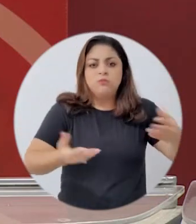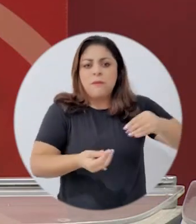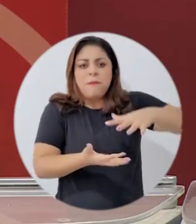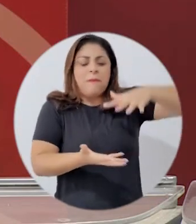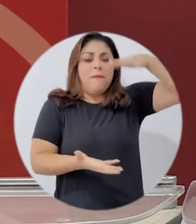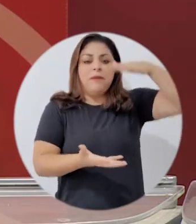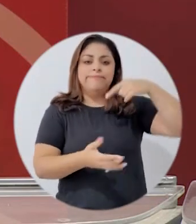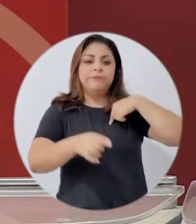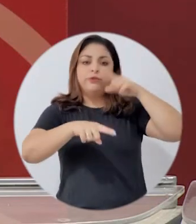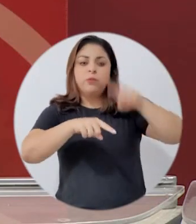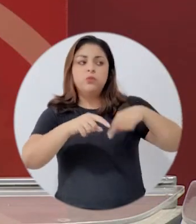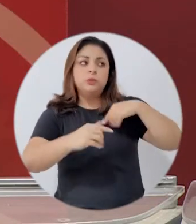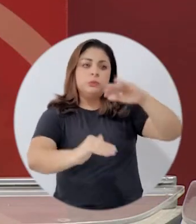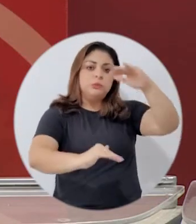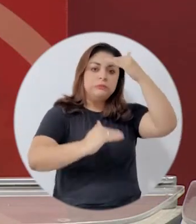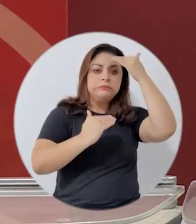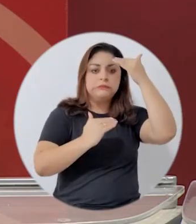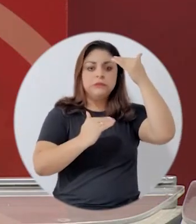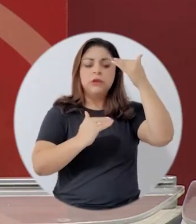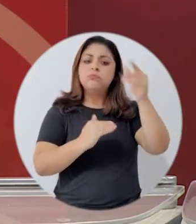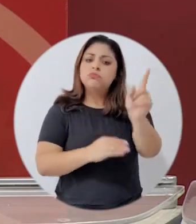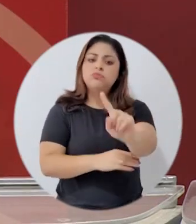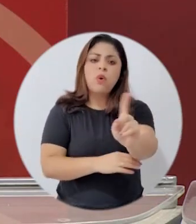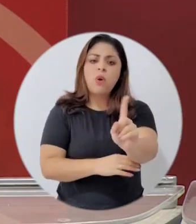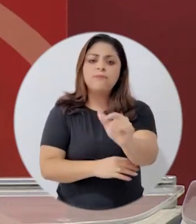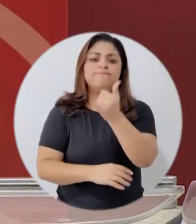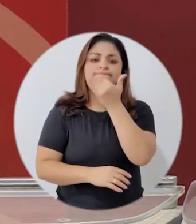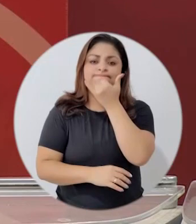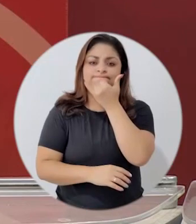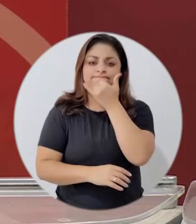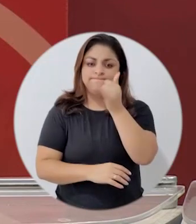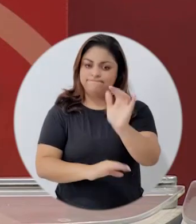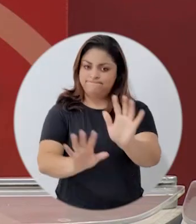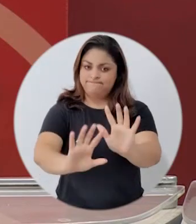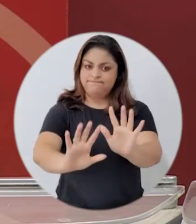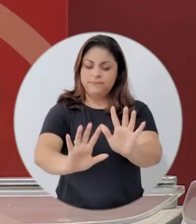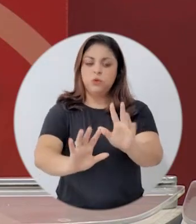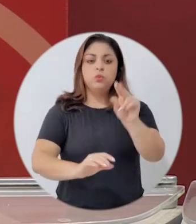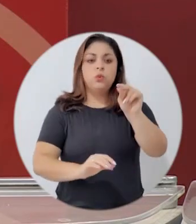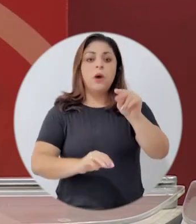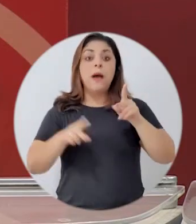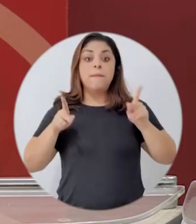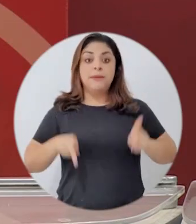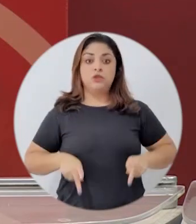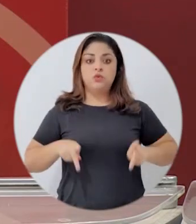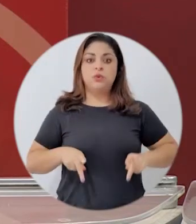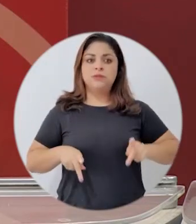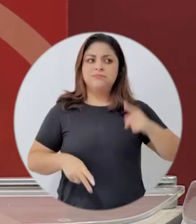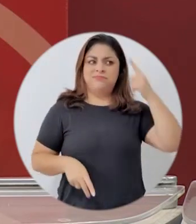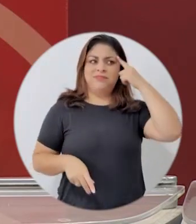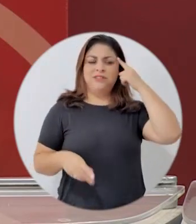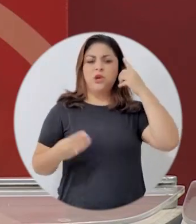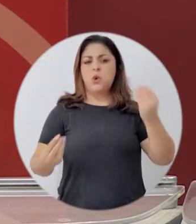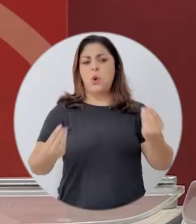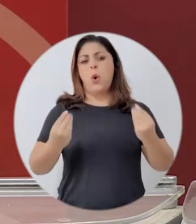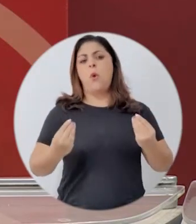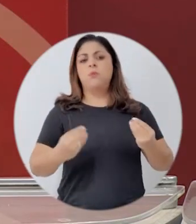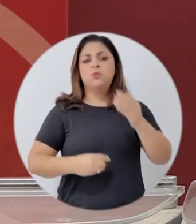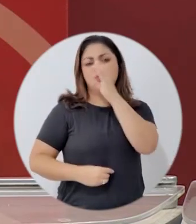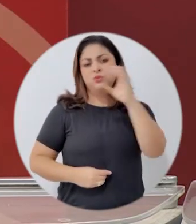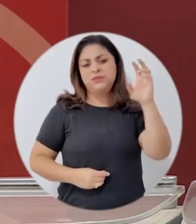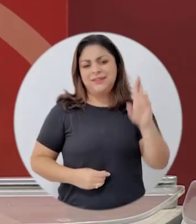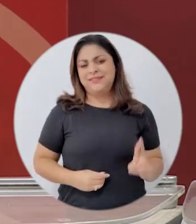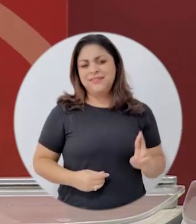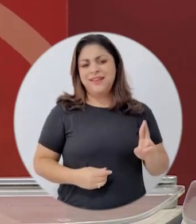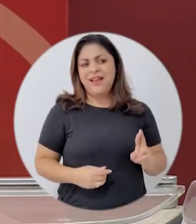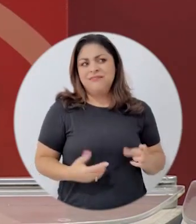es uno de esos errores conceptuales para establecer este tipo de metas. Muchas personas dicen, ¿cómo Costa Rica va a obtener su